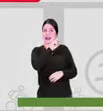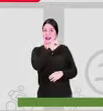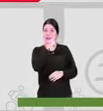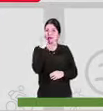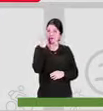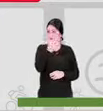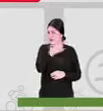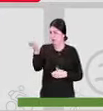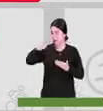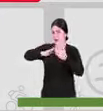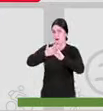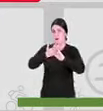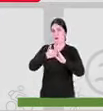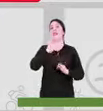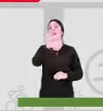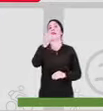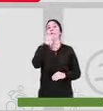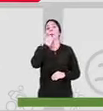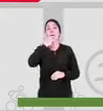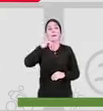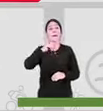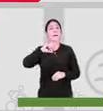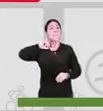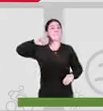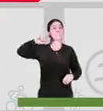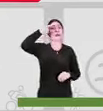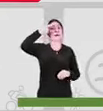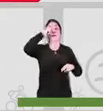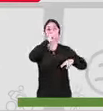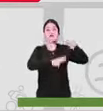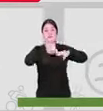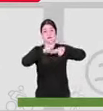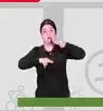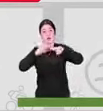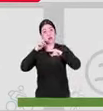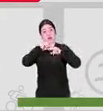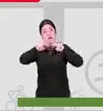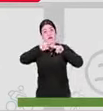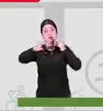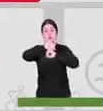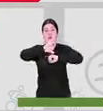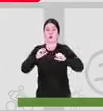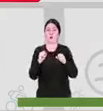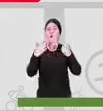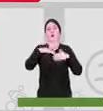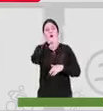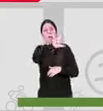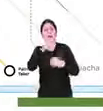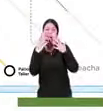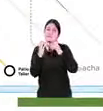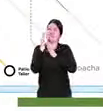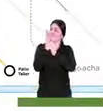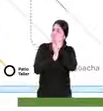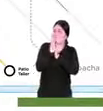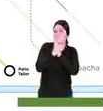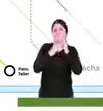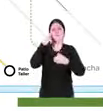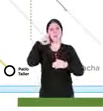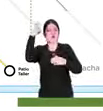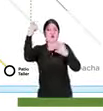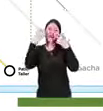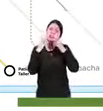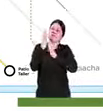Que la construcción de la primera línea del metro de Bogotá es uno de los sueños y es una de las necesidades que